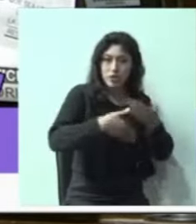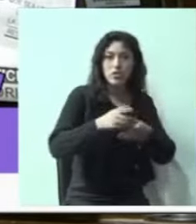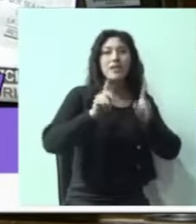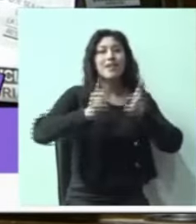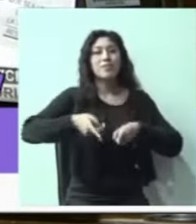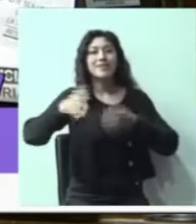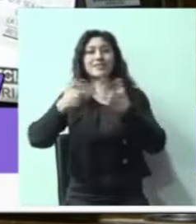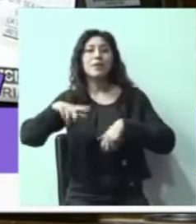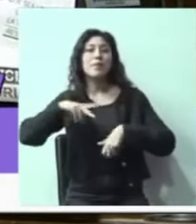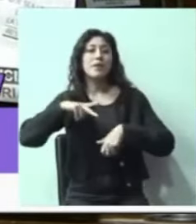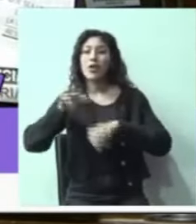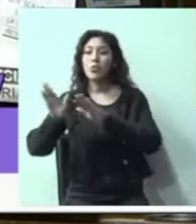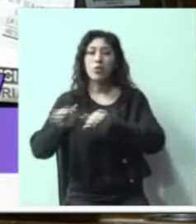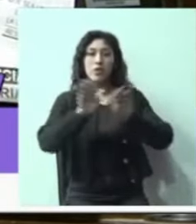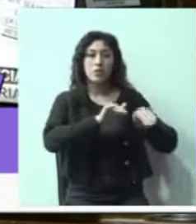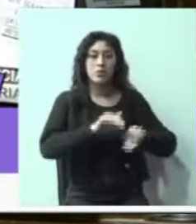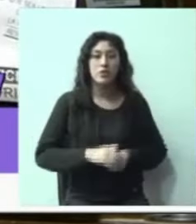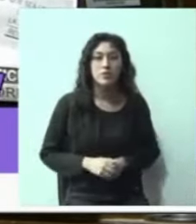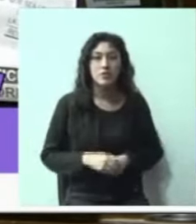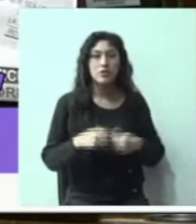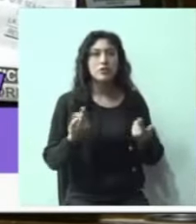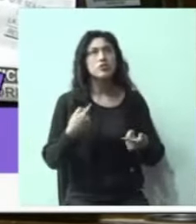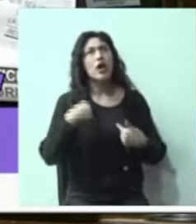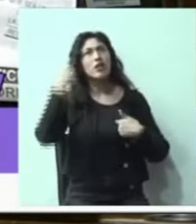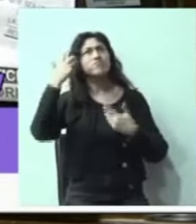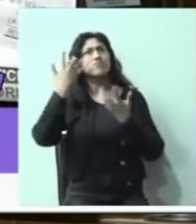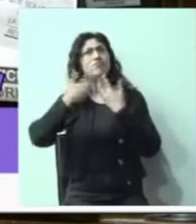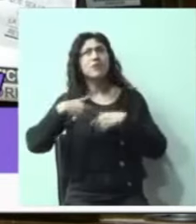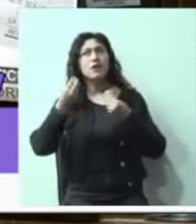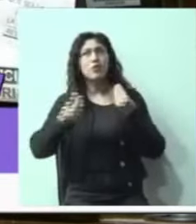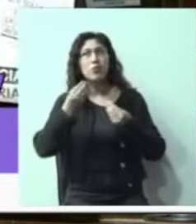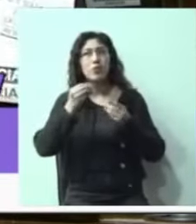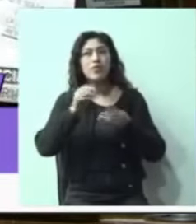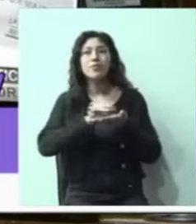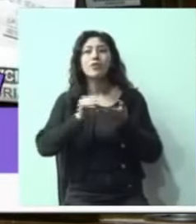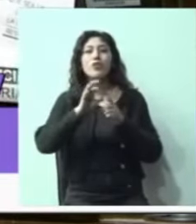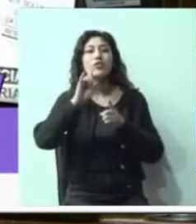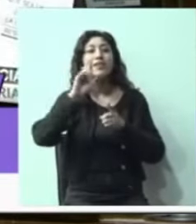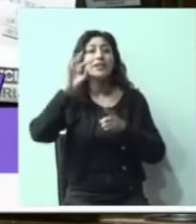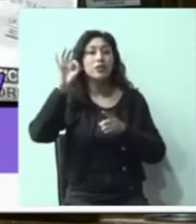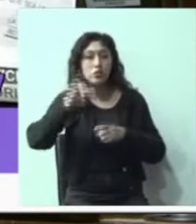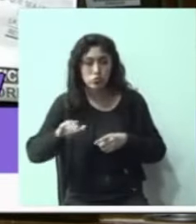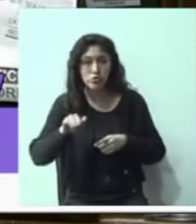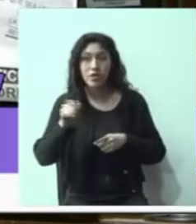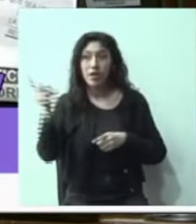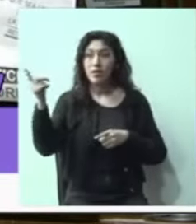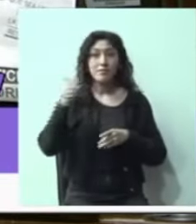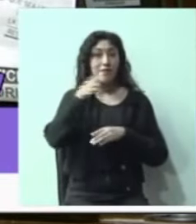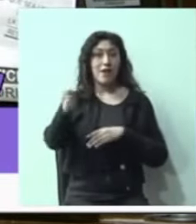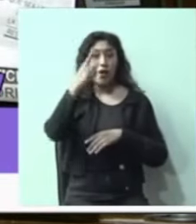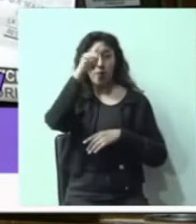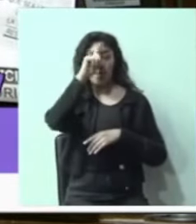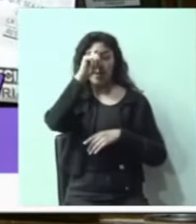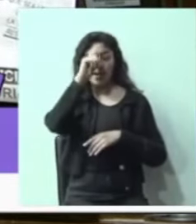mejorar. Ahora, yo tengo todo el derecho a preguntarme si Quirós, que viene del hospital italiano, está defendiendo